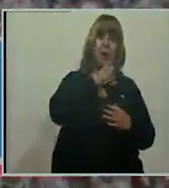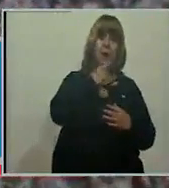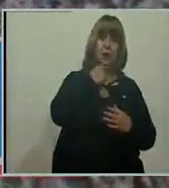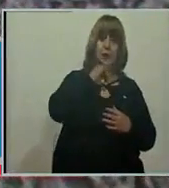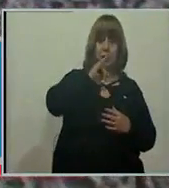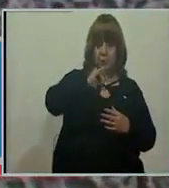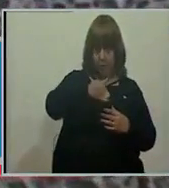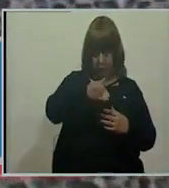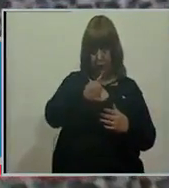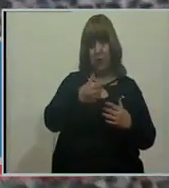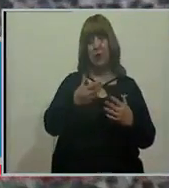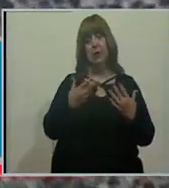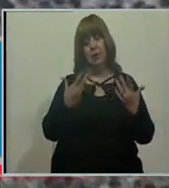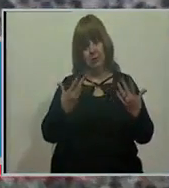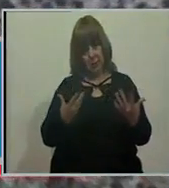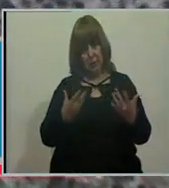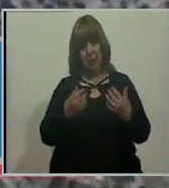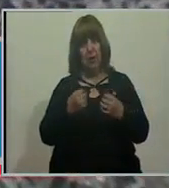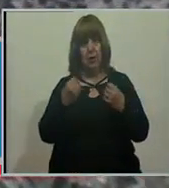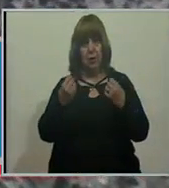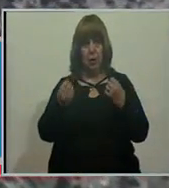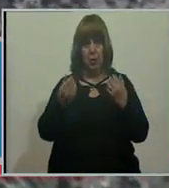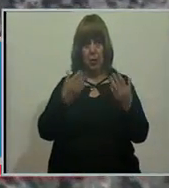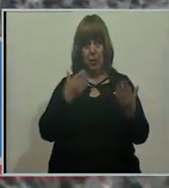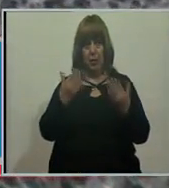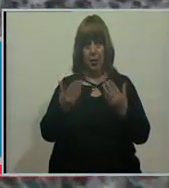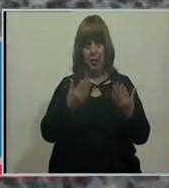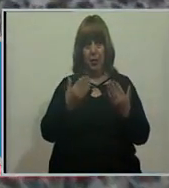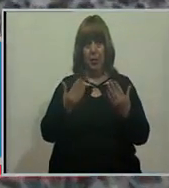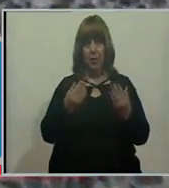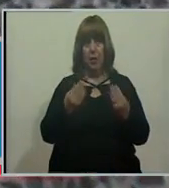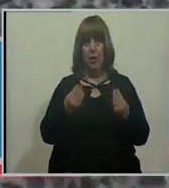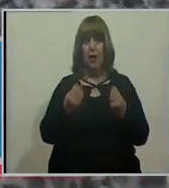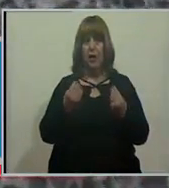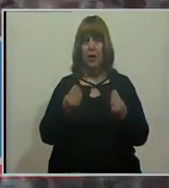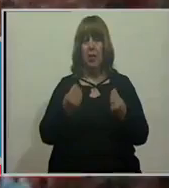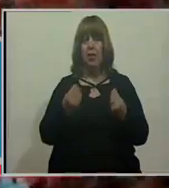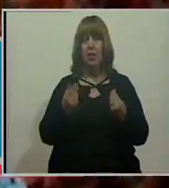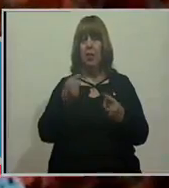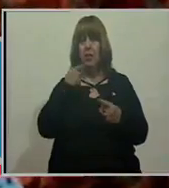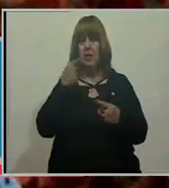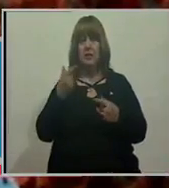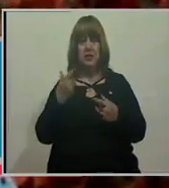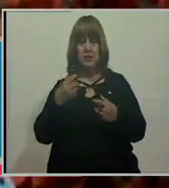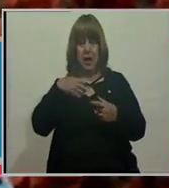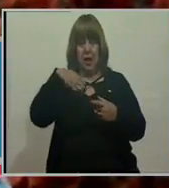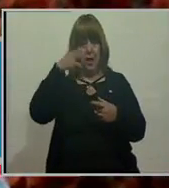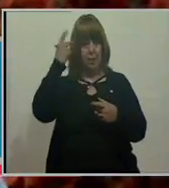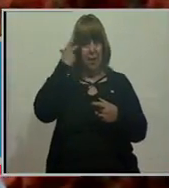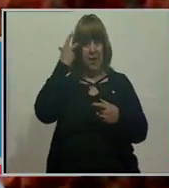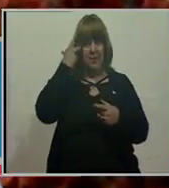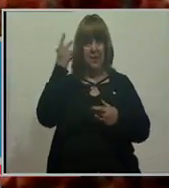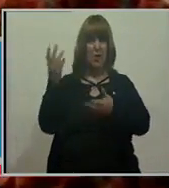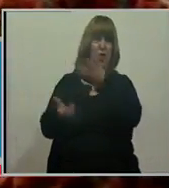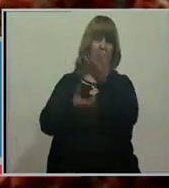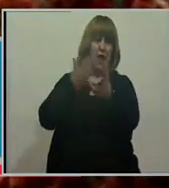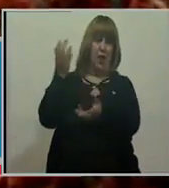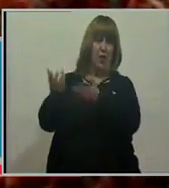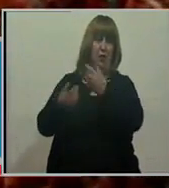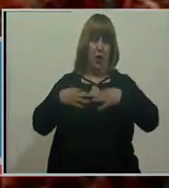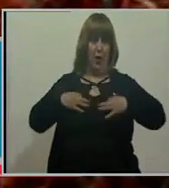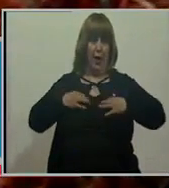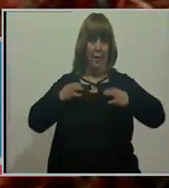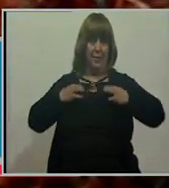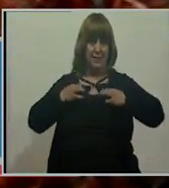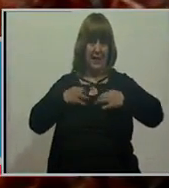¿eh? Gracias a los chicos que rápidamente muestran esto, ¿no? Había un reclamo de quemen las camisetas de Messi, quemen todo lo que tenga que ver con la selección argentina. Y